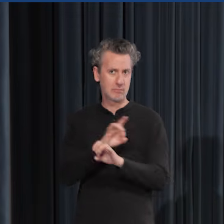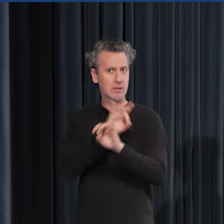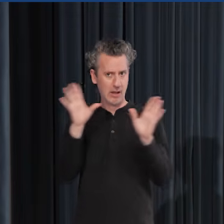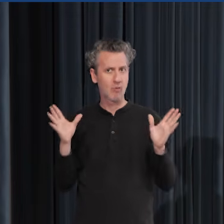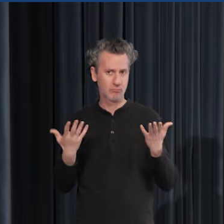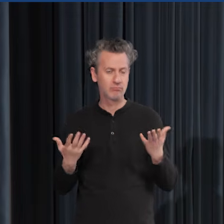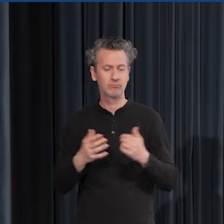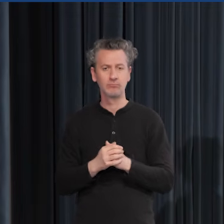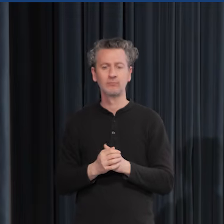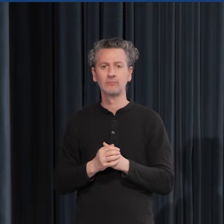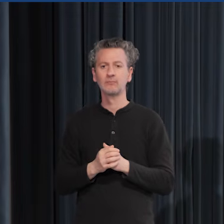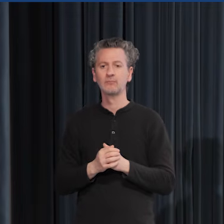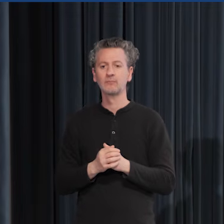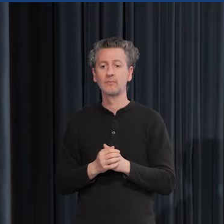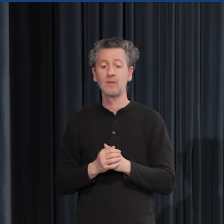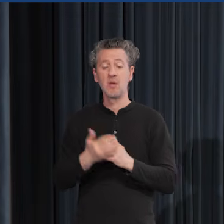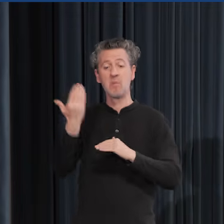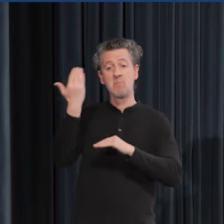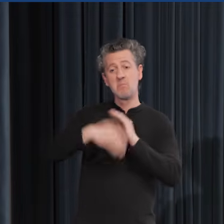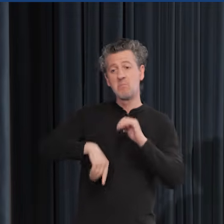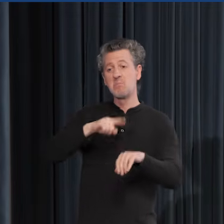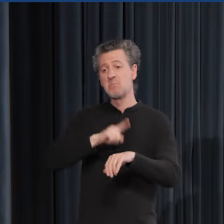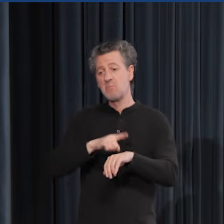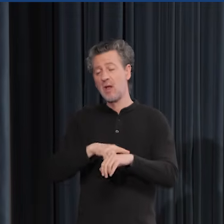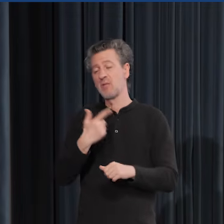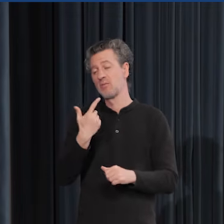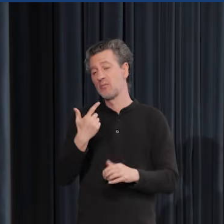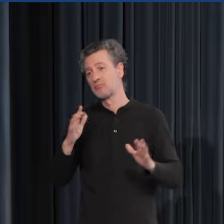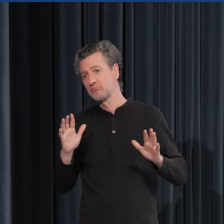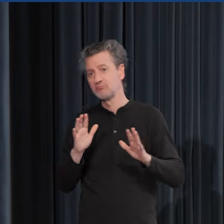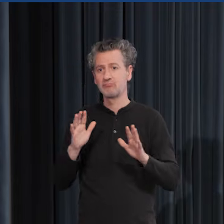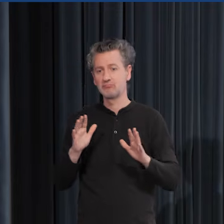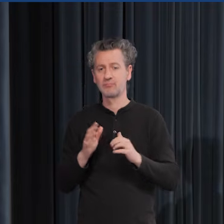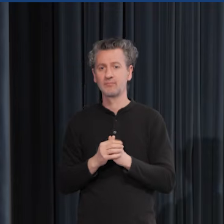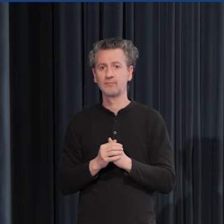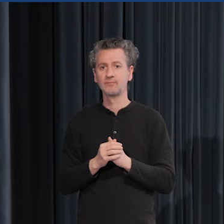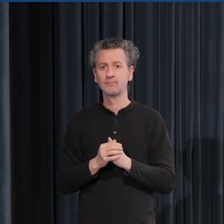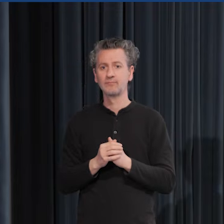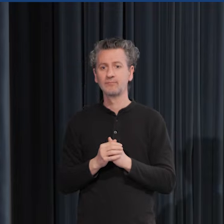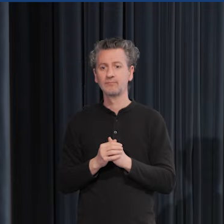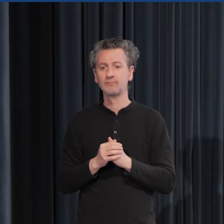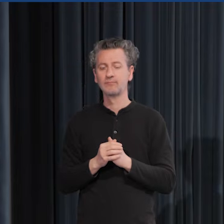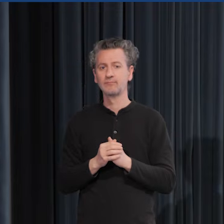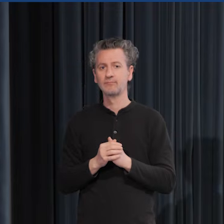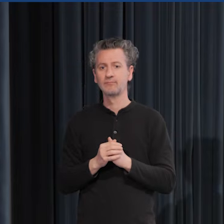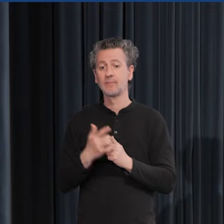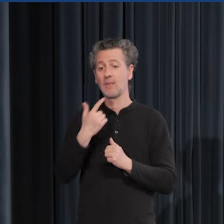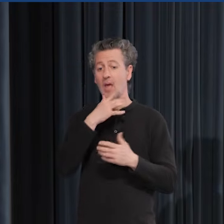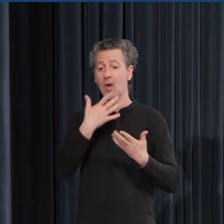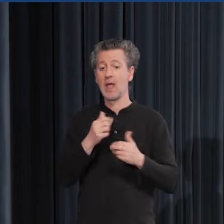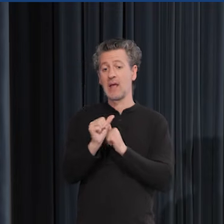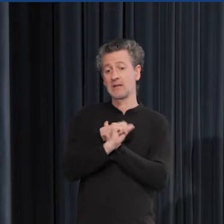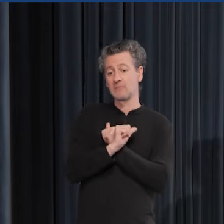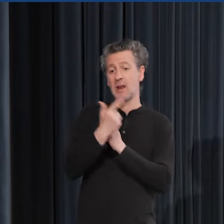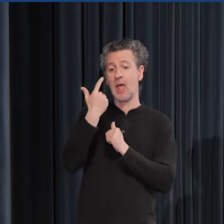sector... Los plazos además están un poco, ya se sabe que está promoviéndose el PERTE de la industrialización en España, que estamos a la espera de ver